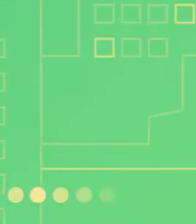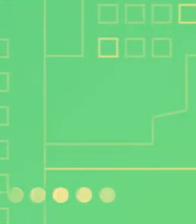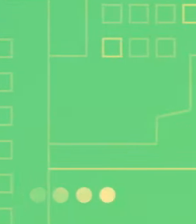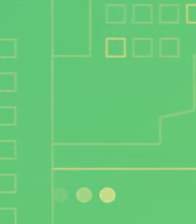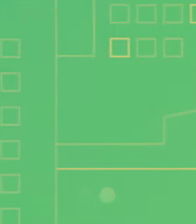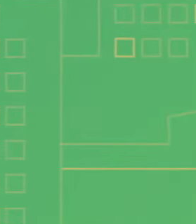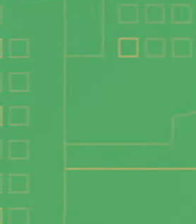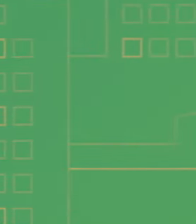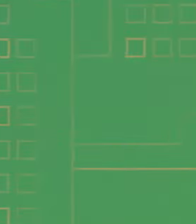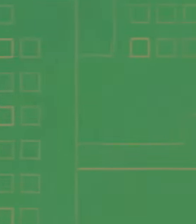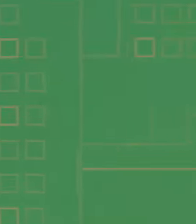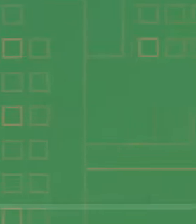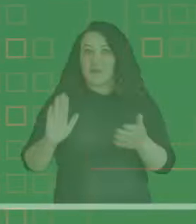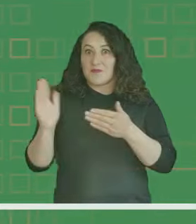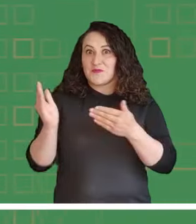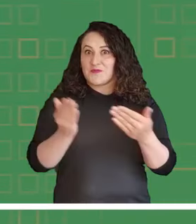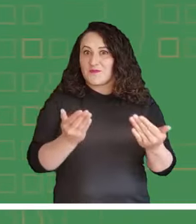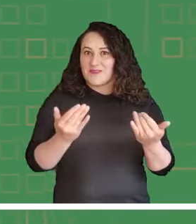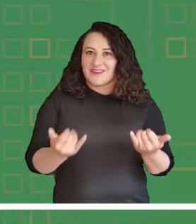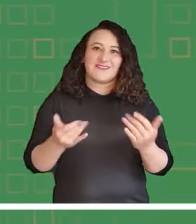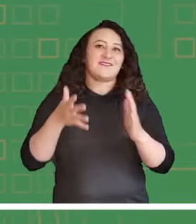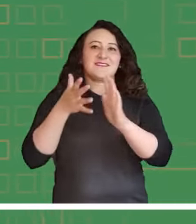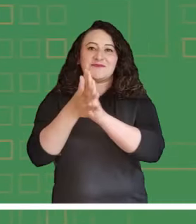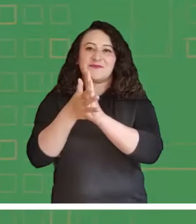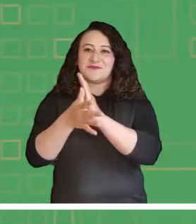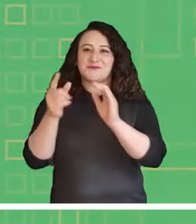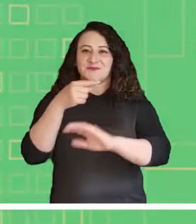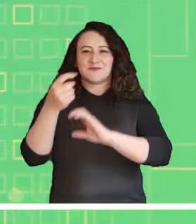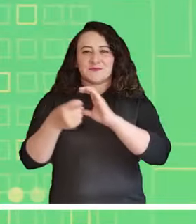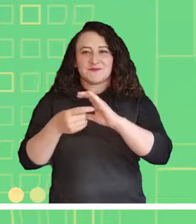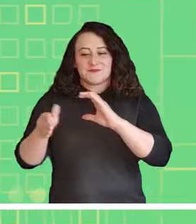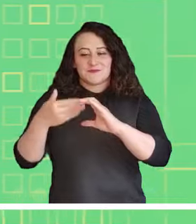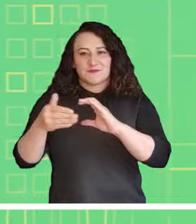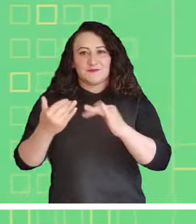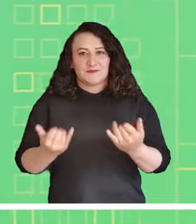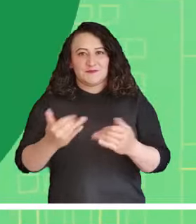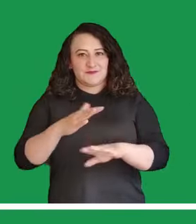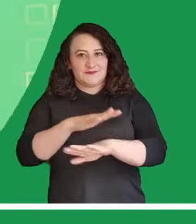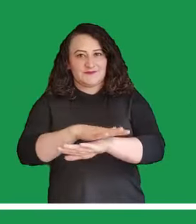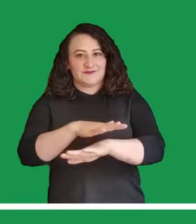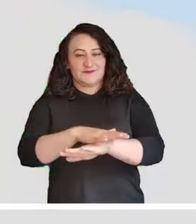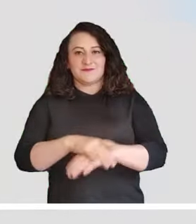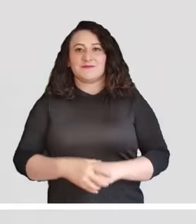Bienvenidos a conocer el pronóstico del tiempo que nos acompañará durante la tarde.